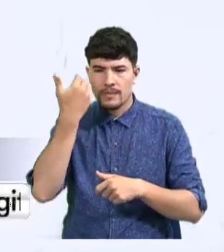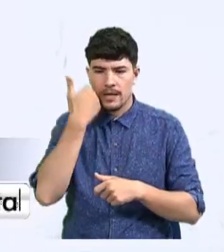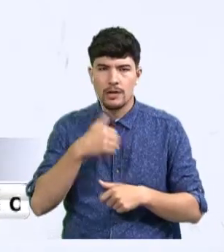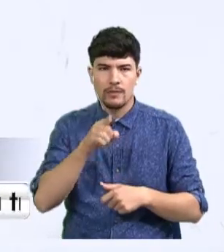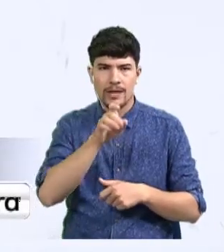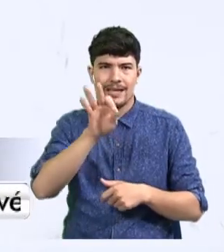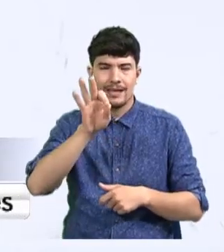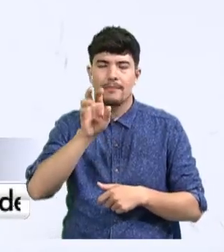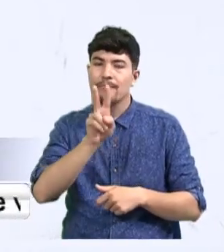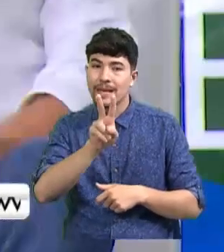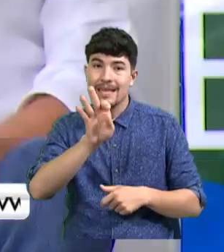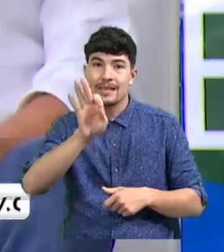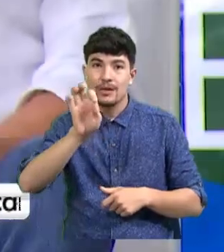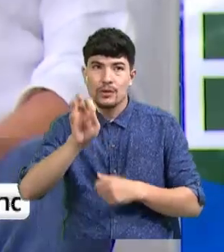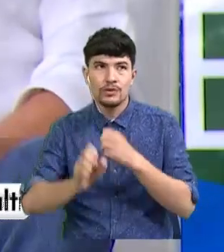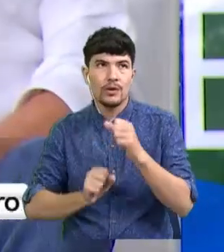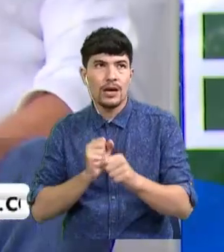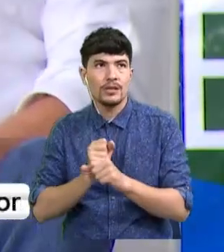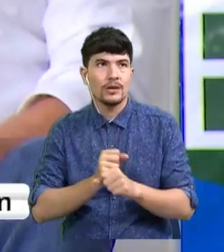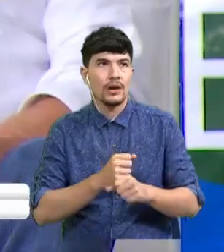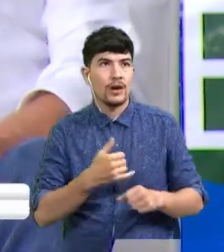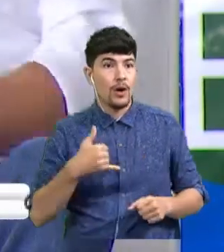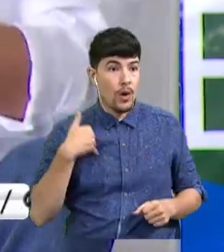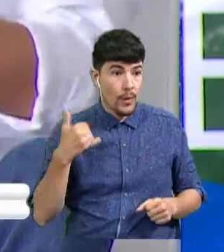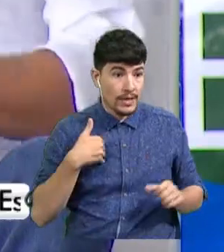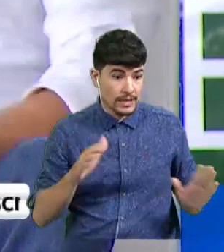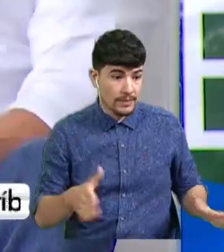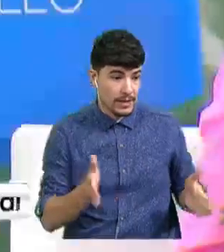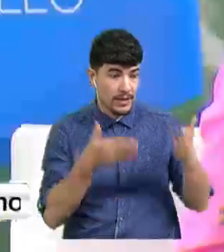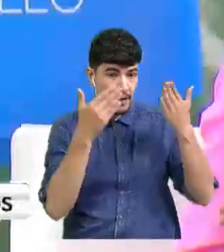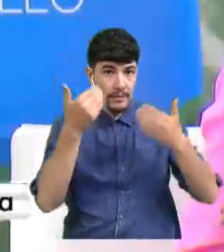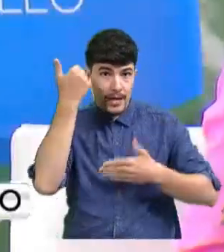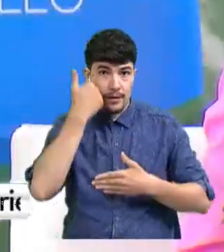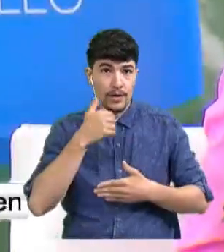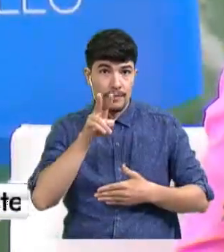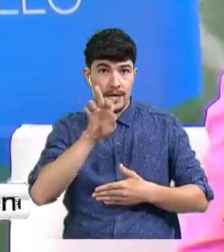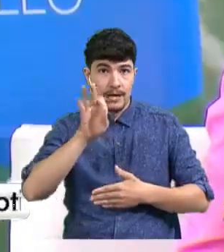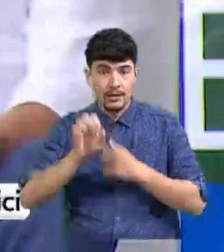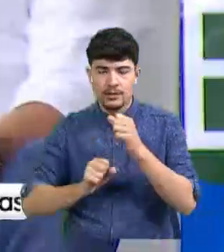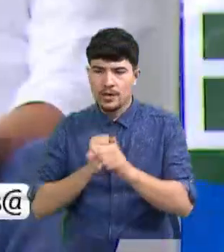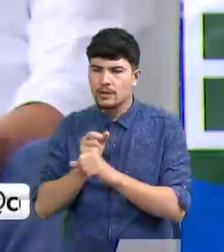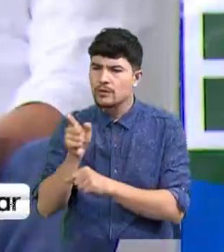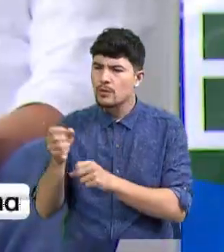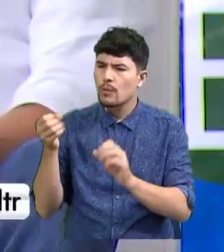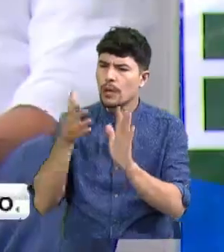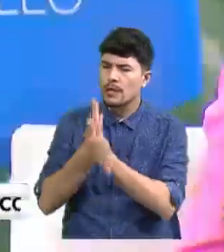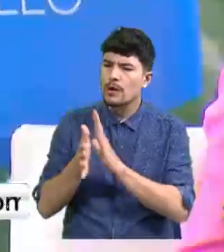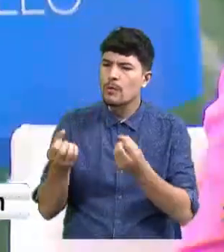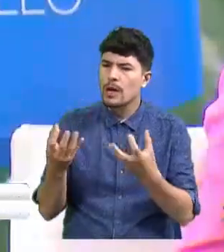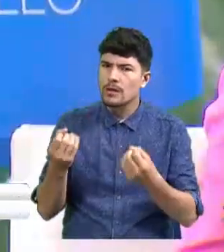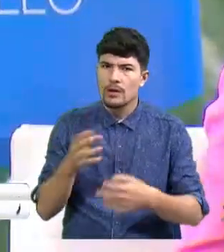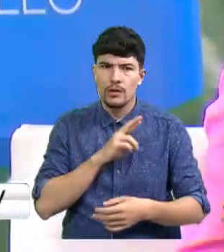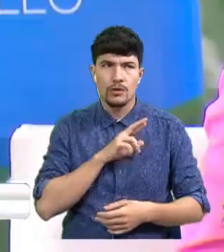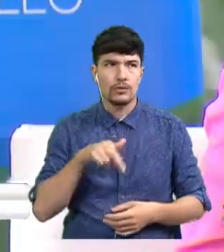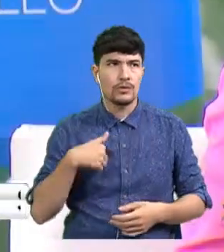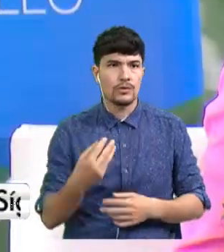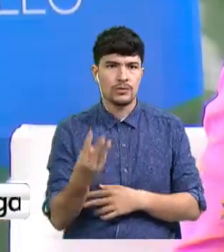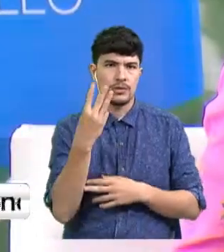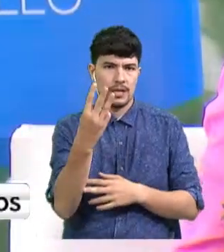años, le agradecemos. Jóvenes emprendedores, menores de 28 años, cuéntanos cuántos son, cómo fue la somos experiencia. Somos tres